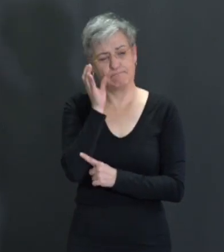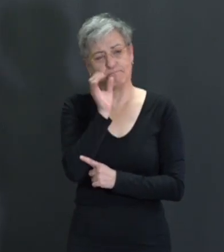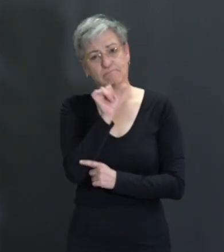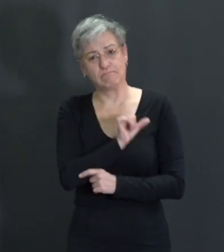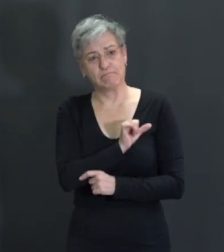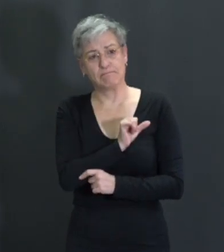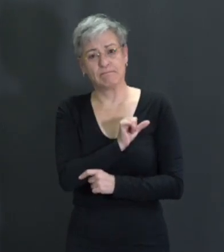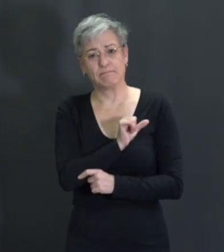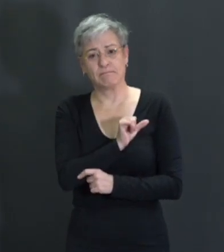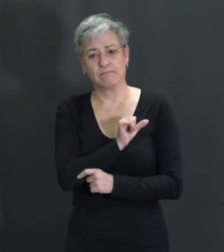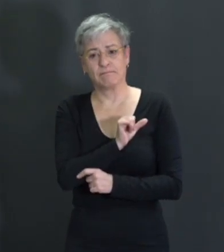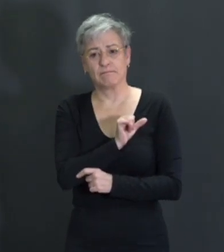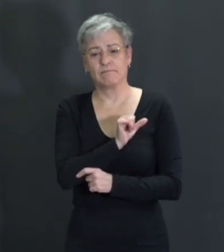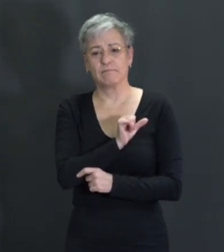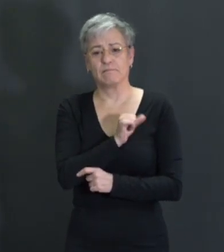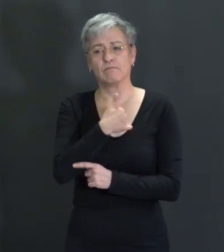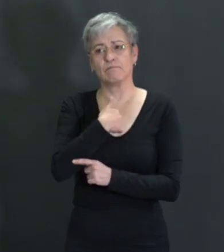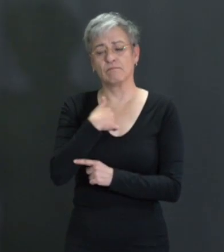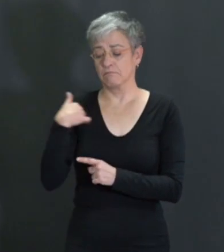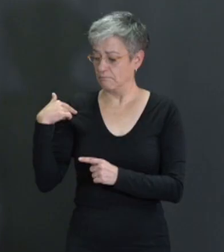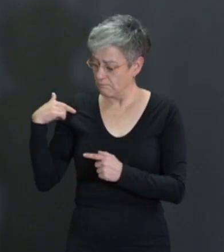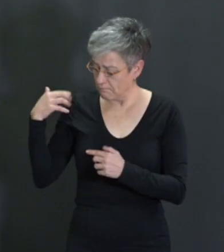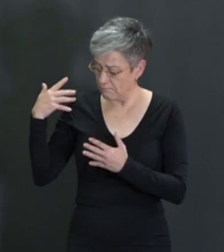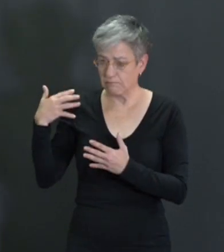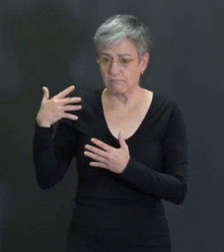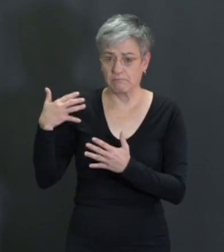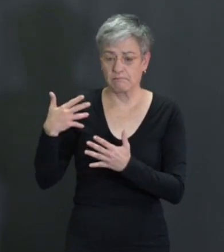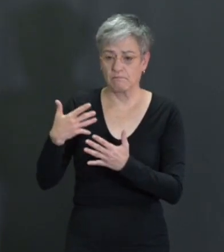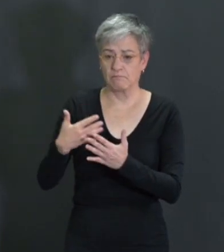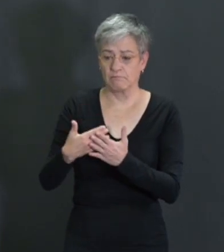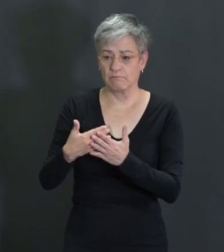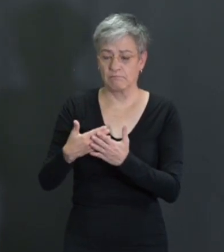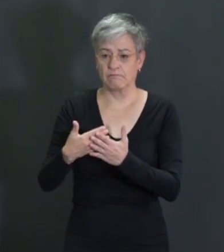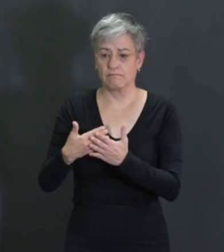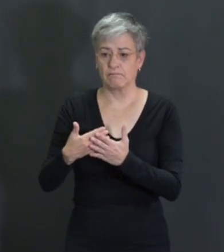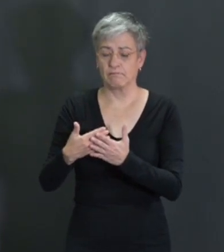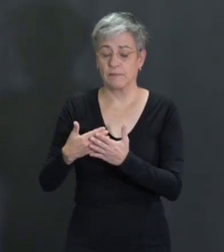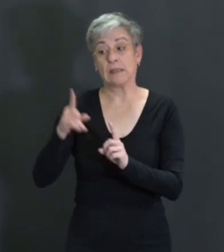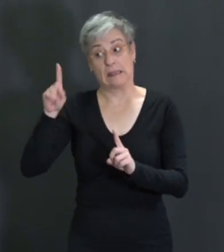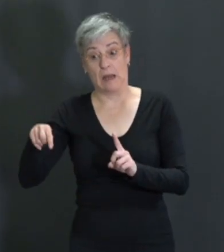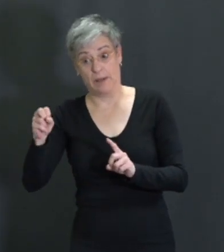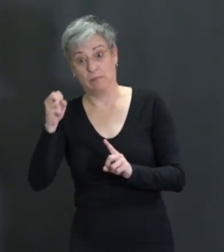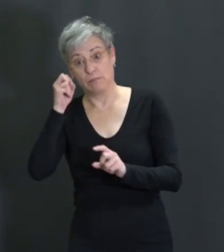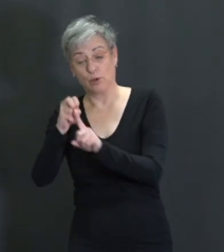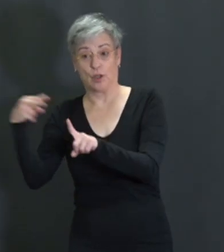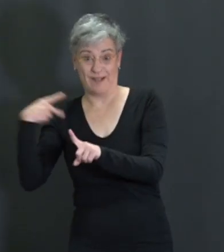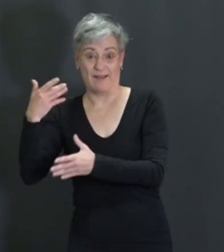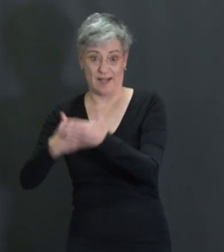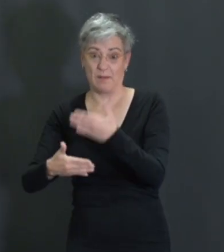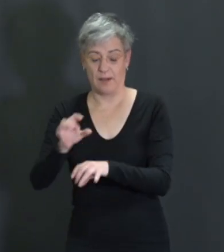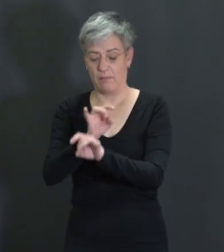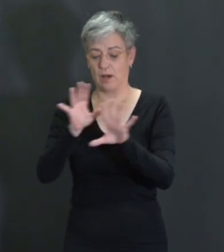al final todo esto ha traído a lo largo de los años, y desde el punto de vista de la discapacidad es muy claro,